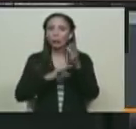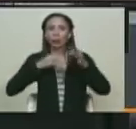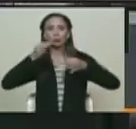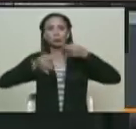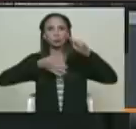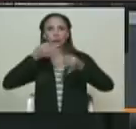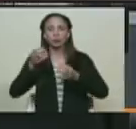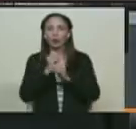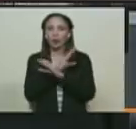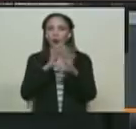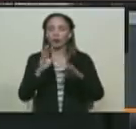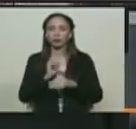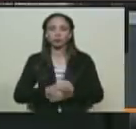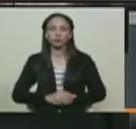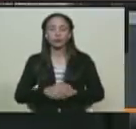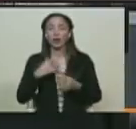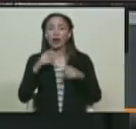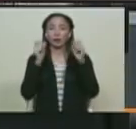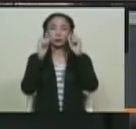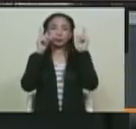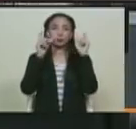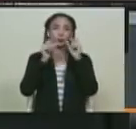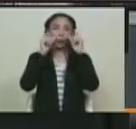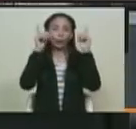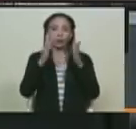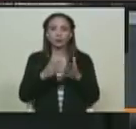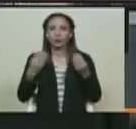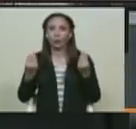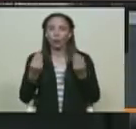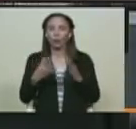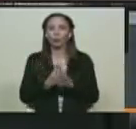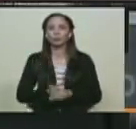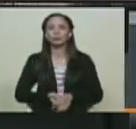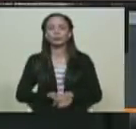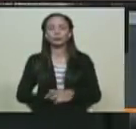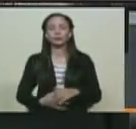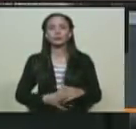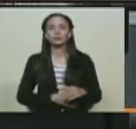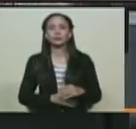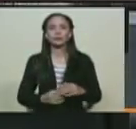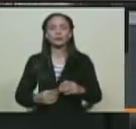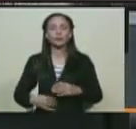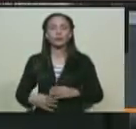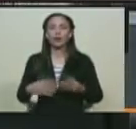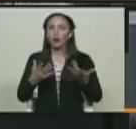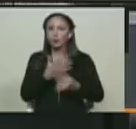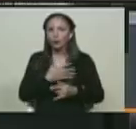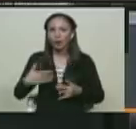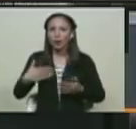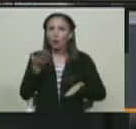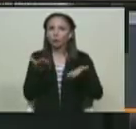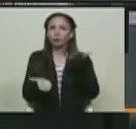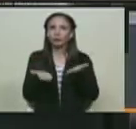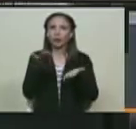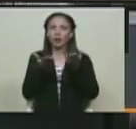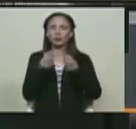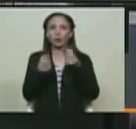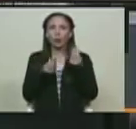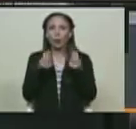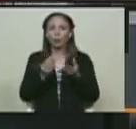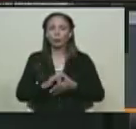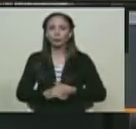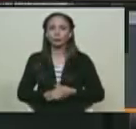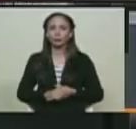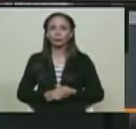Y qué cantidad de sorpresas tenemos para el carné de la patria. Solamente yo quiero hacer un balance muy sencillo.